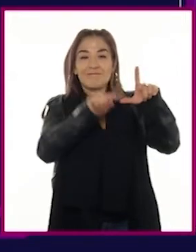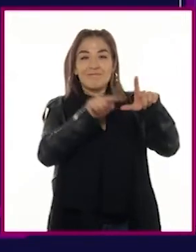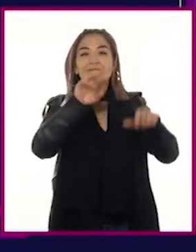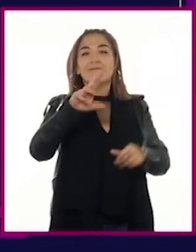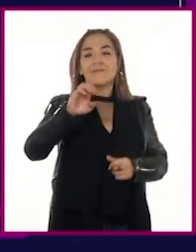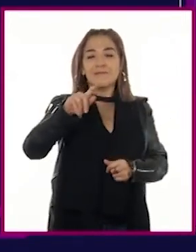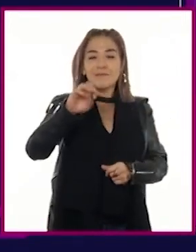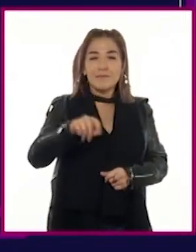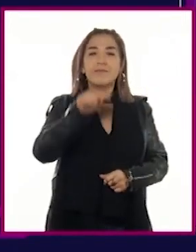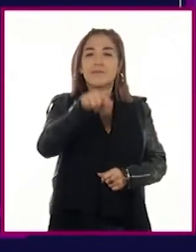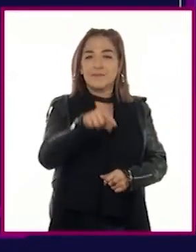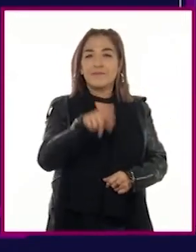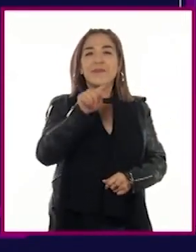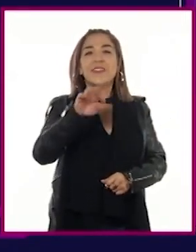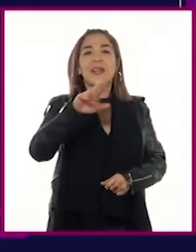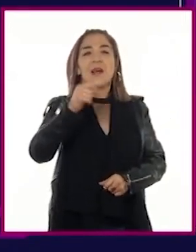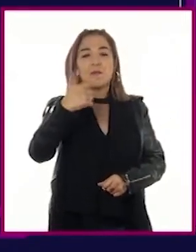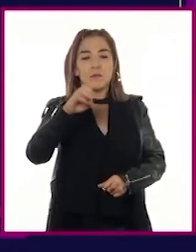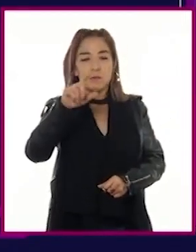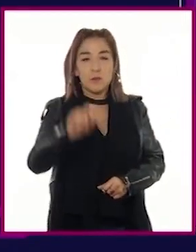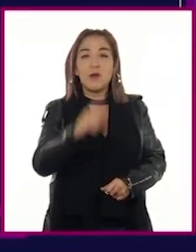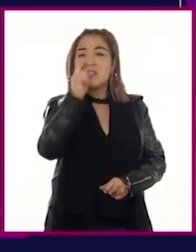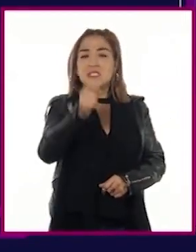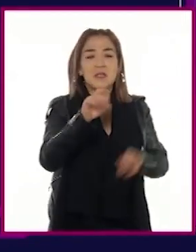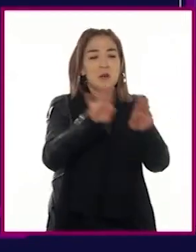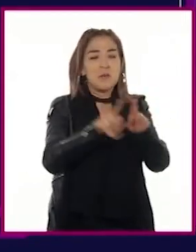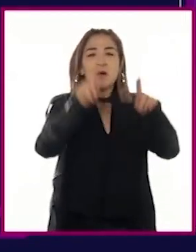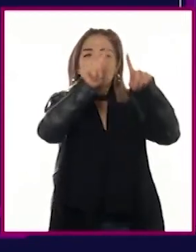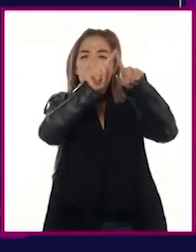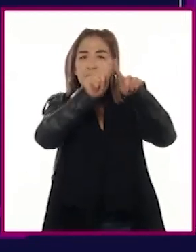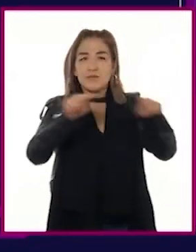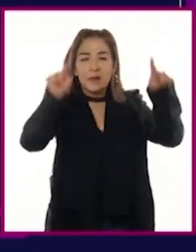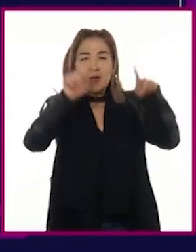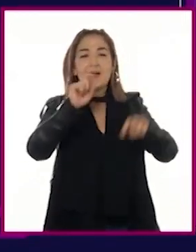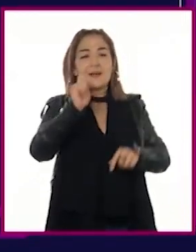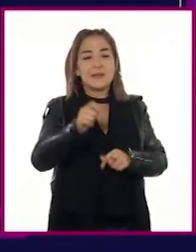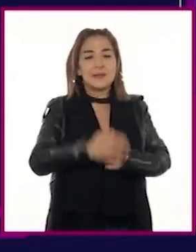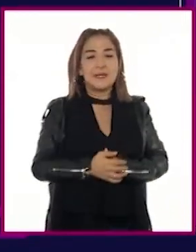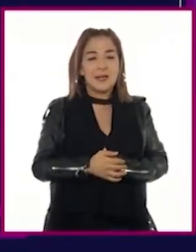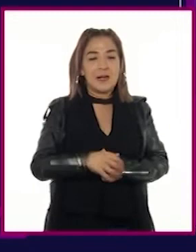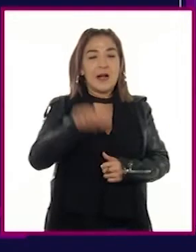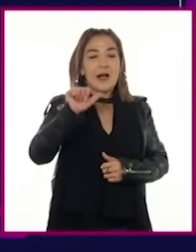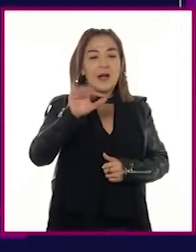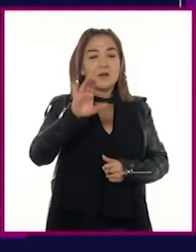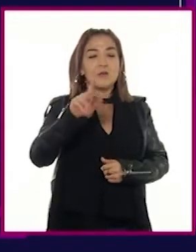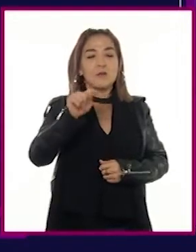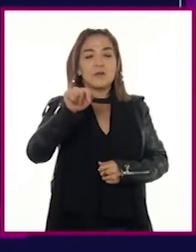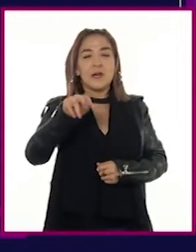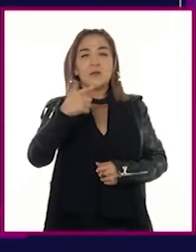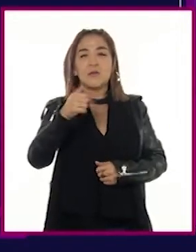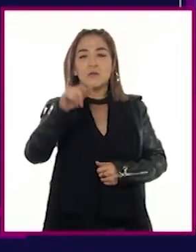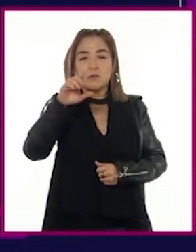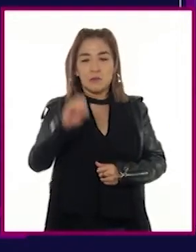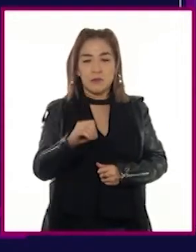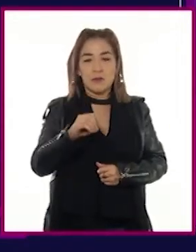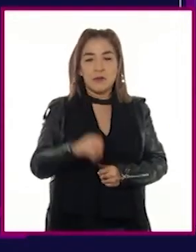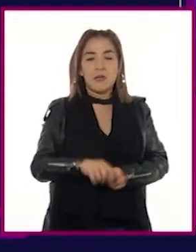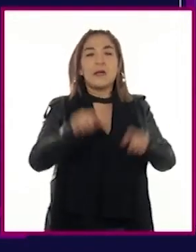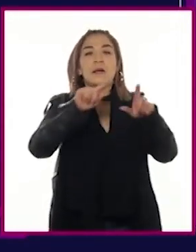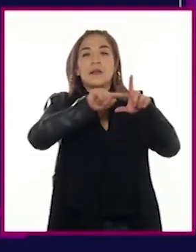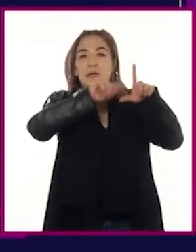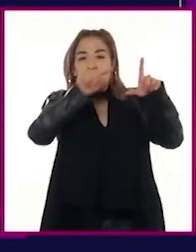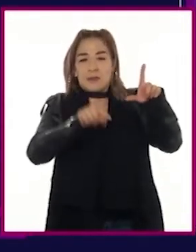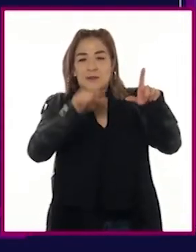rectángulo. Si solo tiene ángulos agudos, es un triángulo acutángulo. Y si tiene un ángulo obtuso, es un triángulo